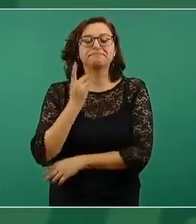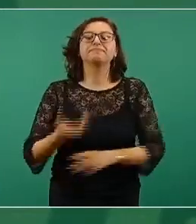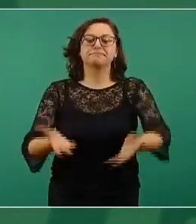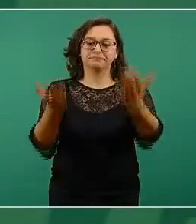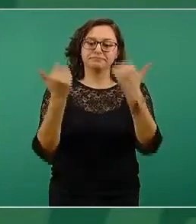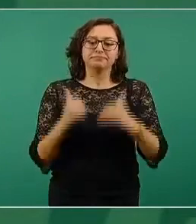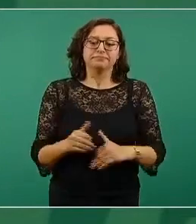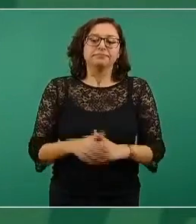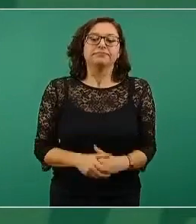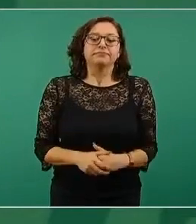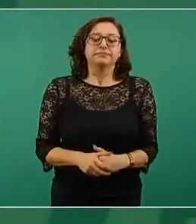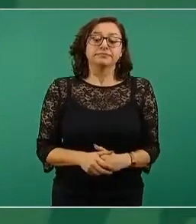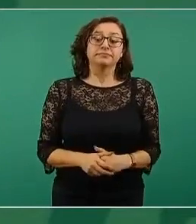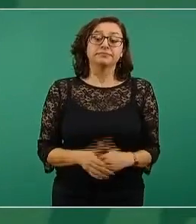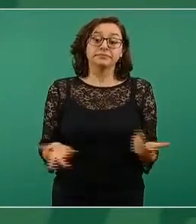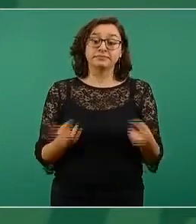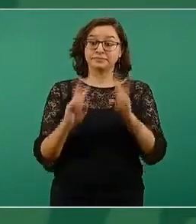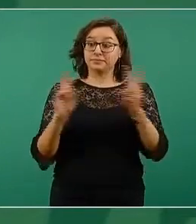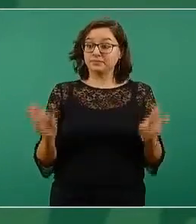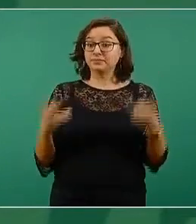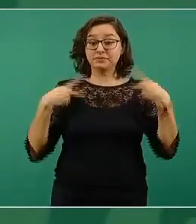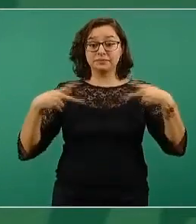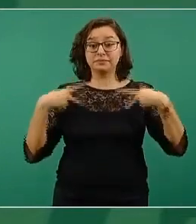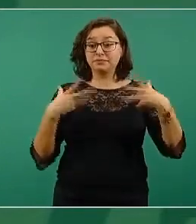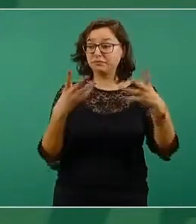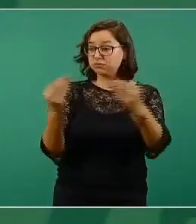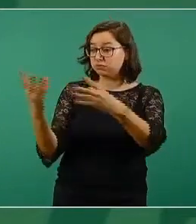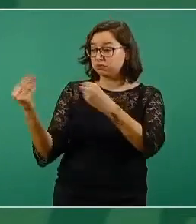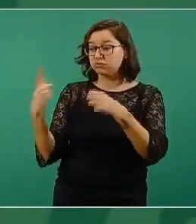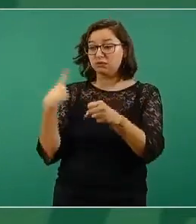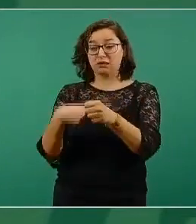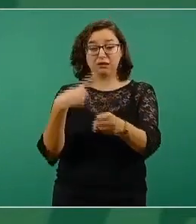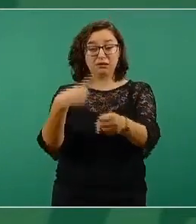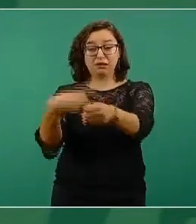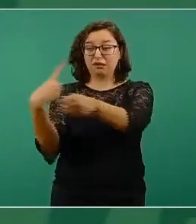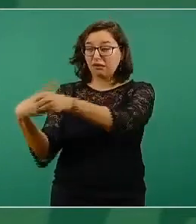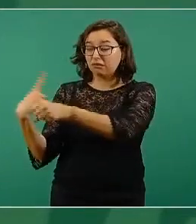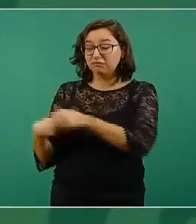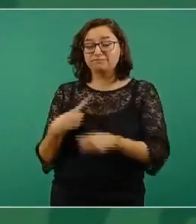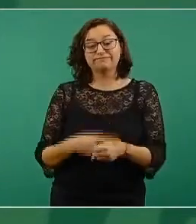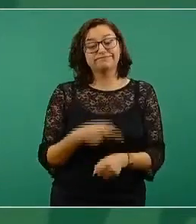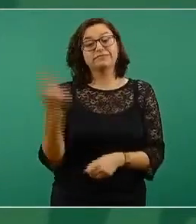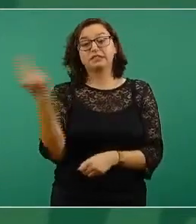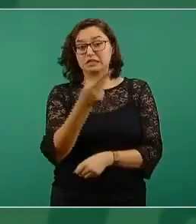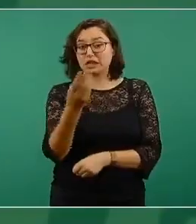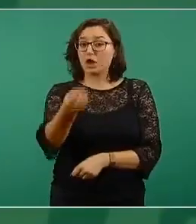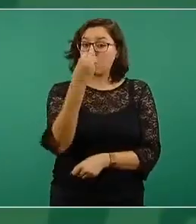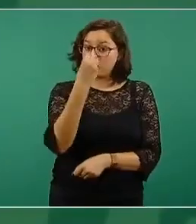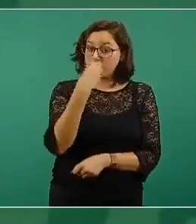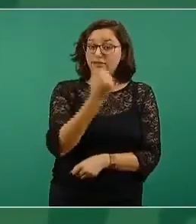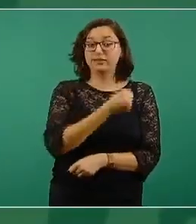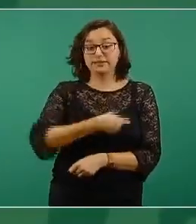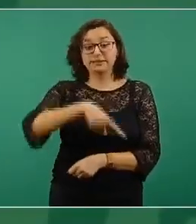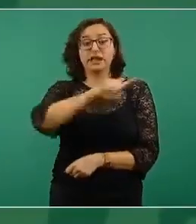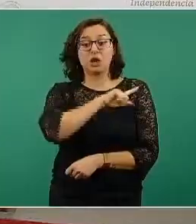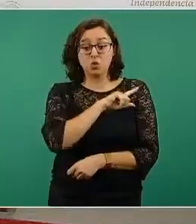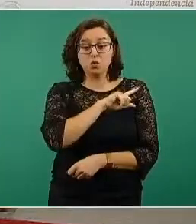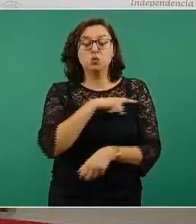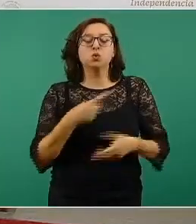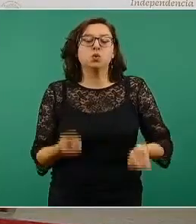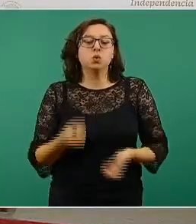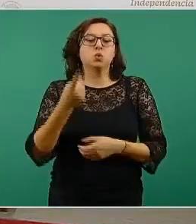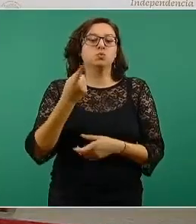Regresando al asunto de las enfermedades no transmisibles, también hemos comentado la importancia de una alimentación saludable. Hemos destacado, y ha